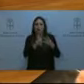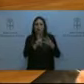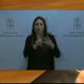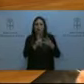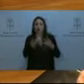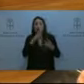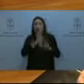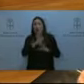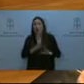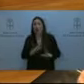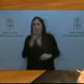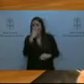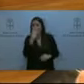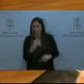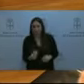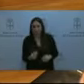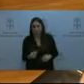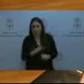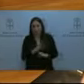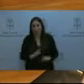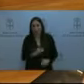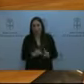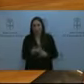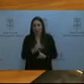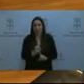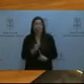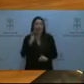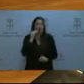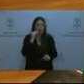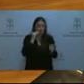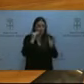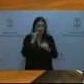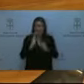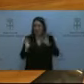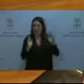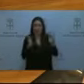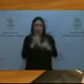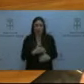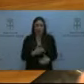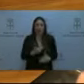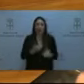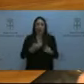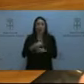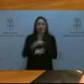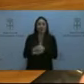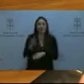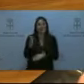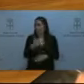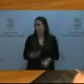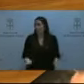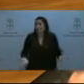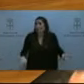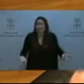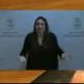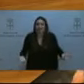AVE efectivamente se ha caído, ¿no? Y no hay fecha, no hay plazos, no hay programación de inversiones, no hay otra cosa que no